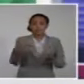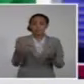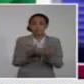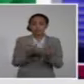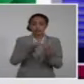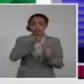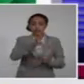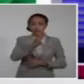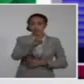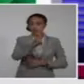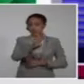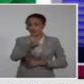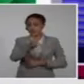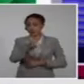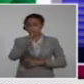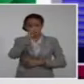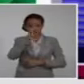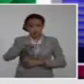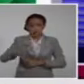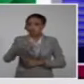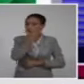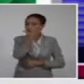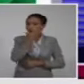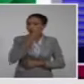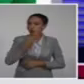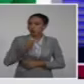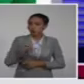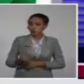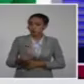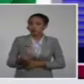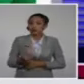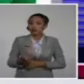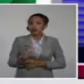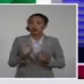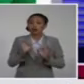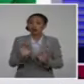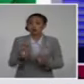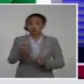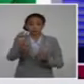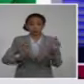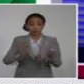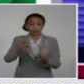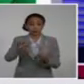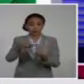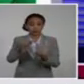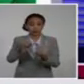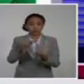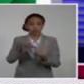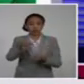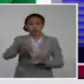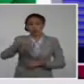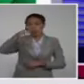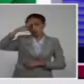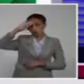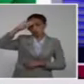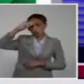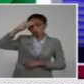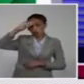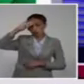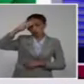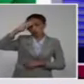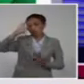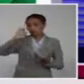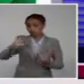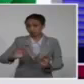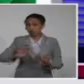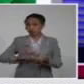10.932 niños, adolescentes, jóvenes que han sido diagnosticados en Cuba con COVID-19.